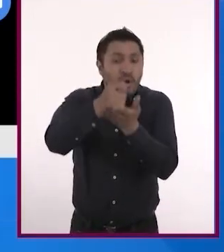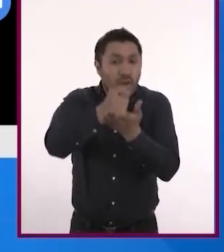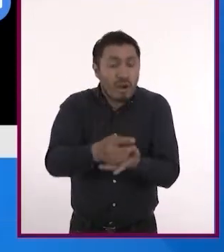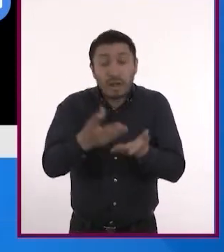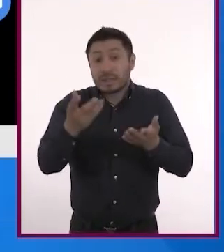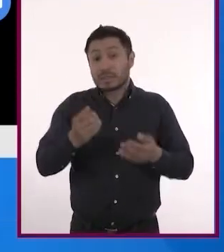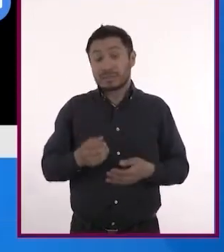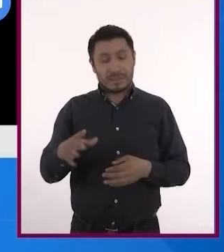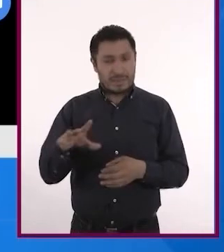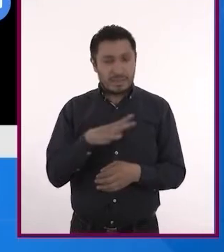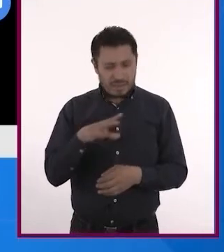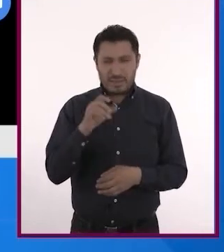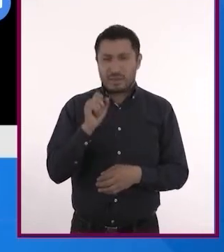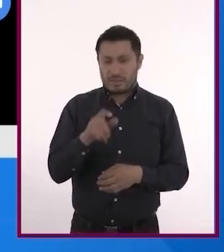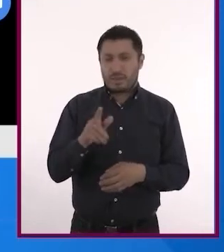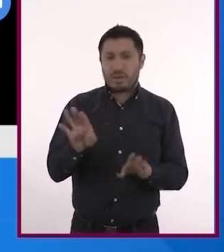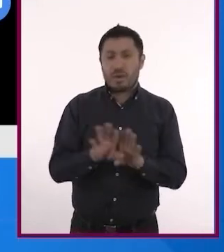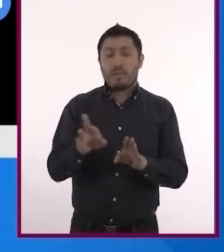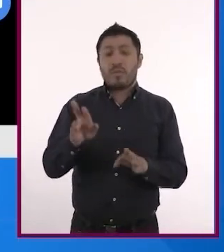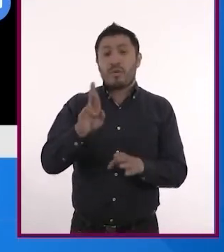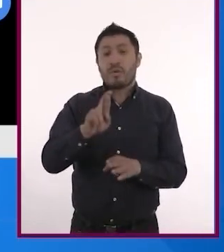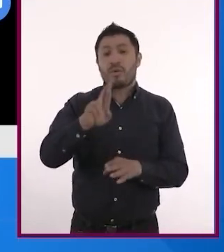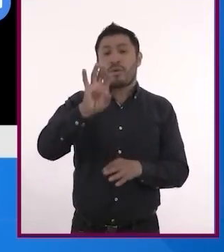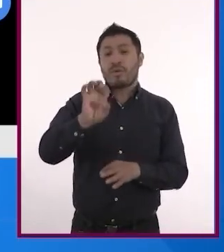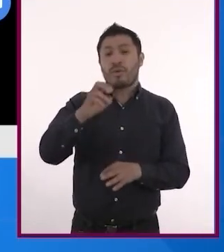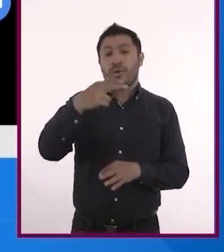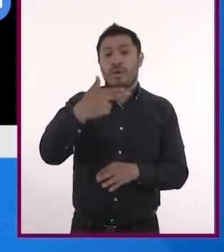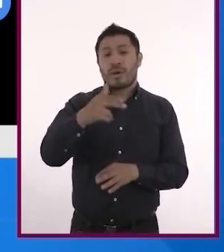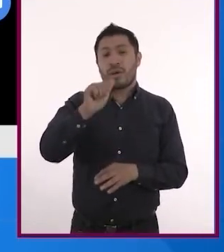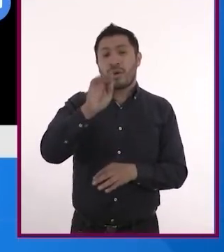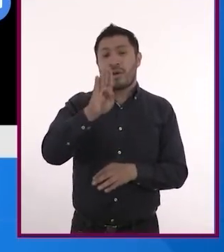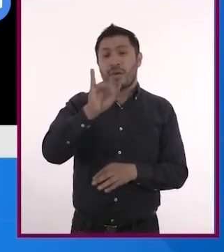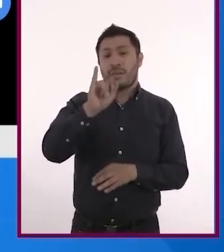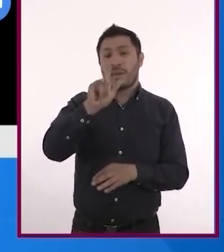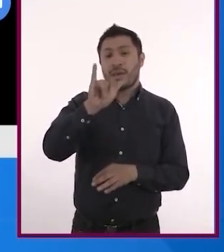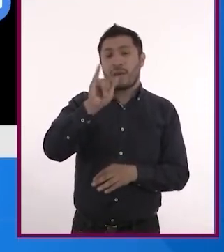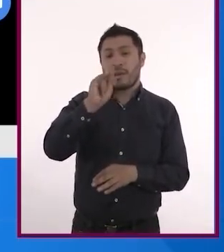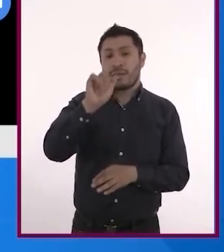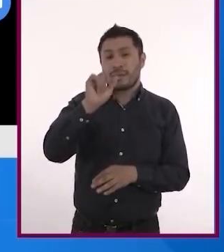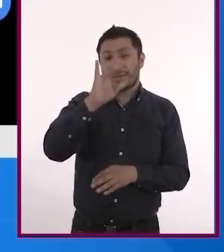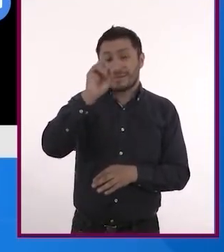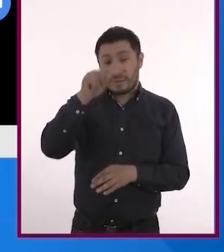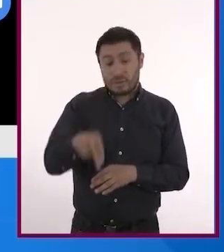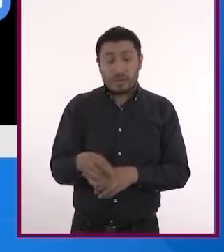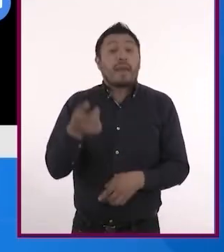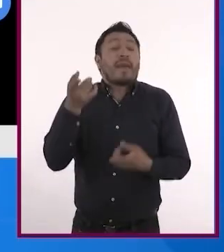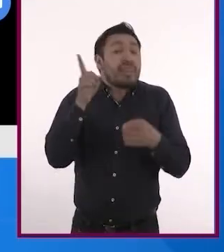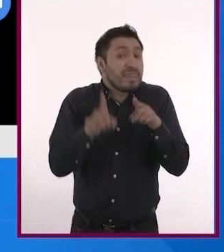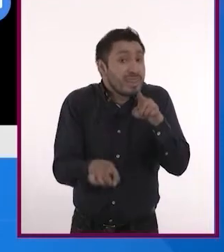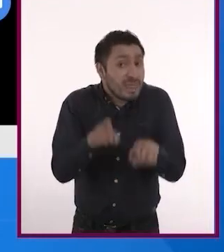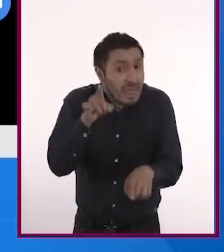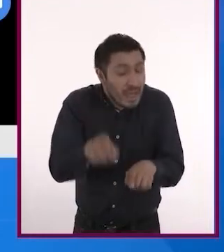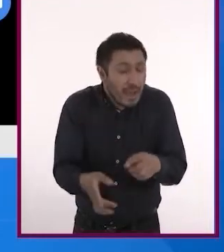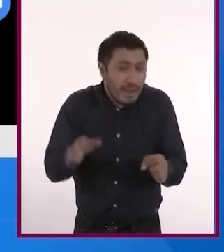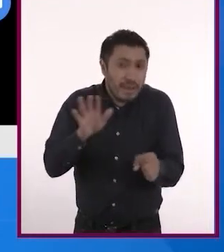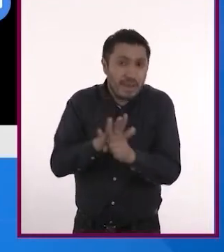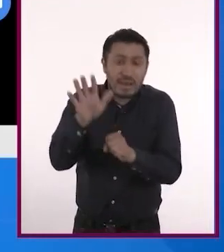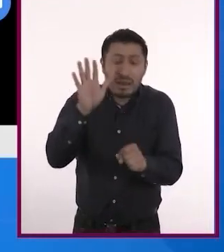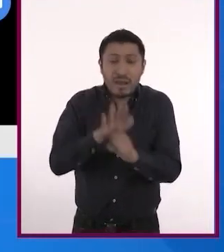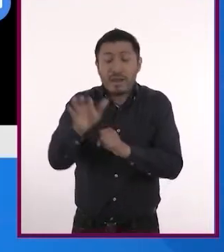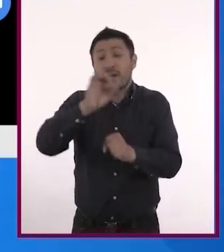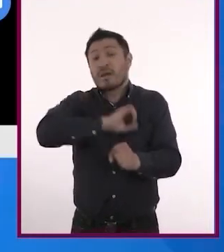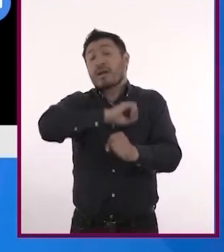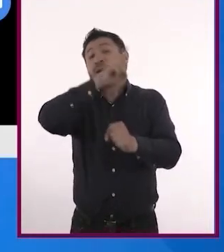psicoterapéutico, hay tratamientos de rehabilitación. Depende mucho, por supuesto, de las